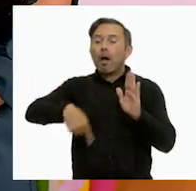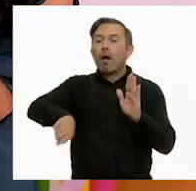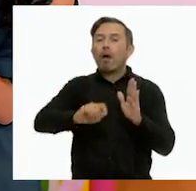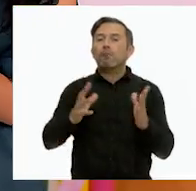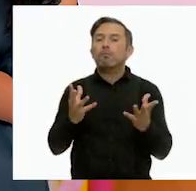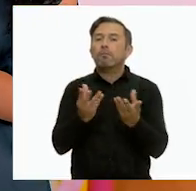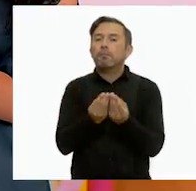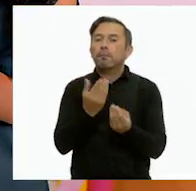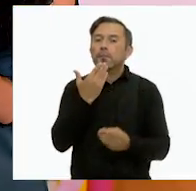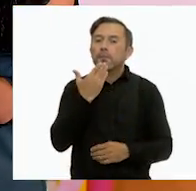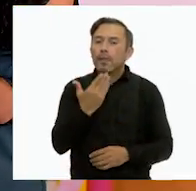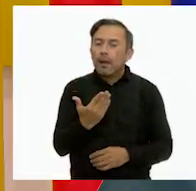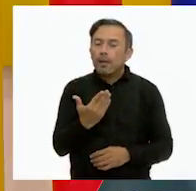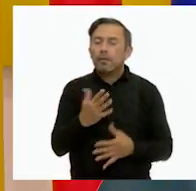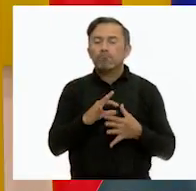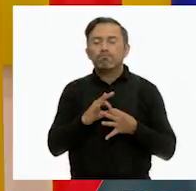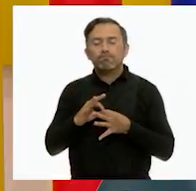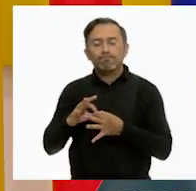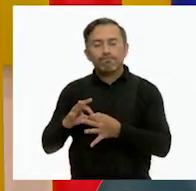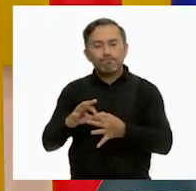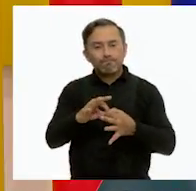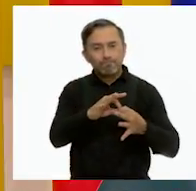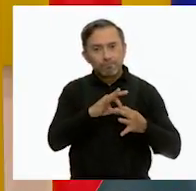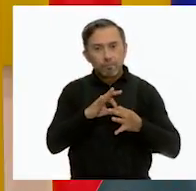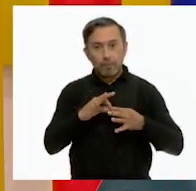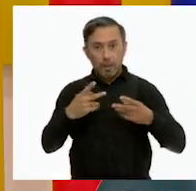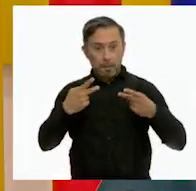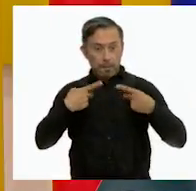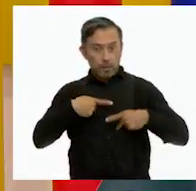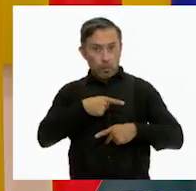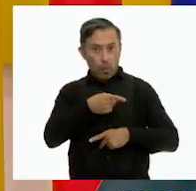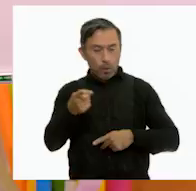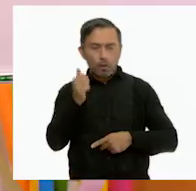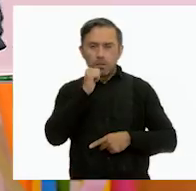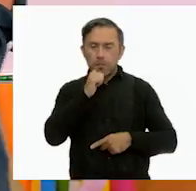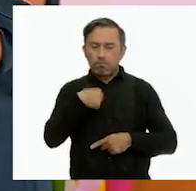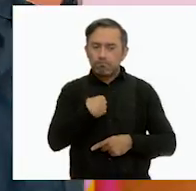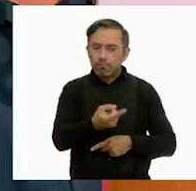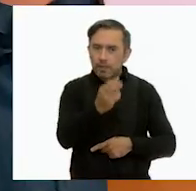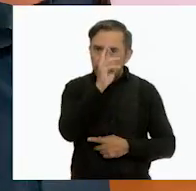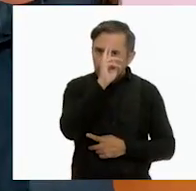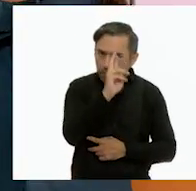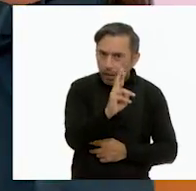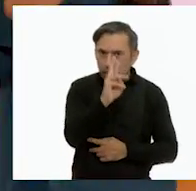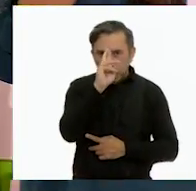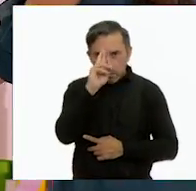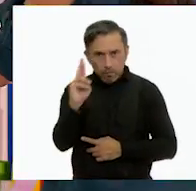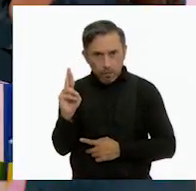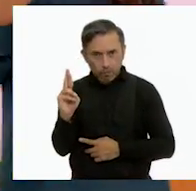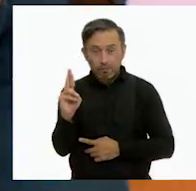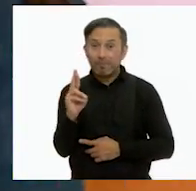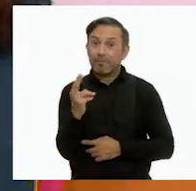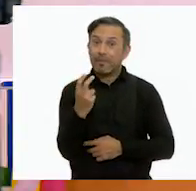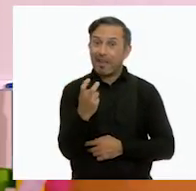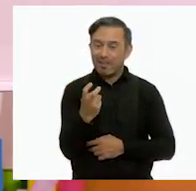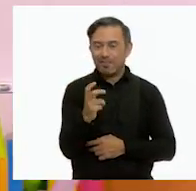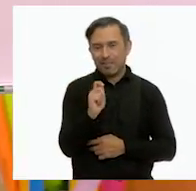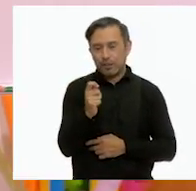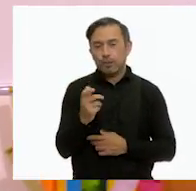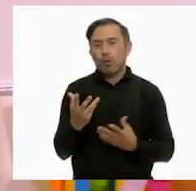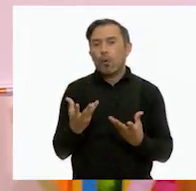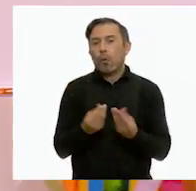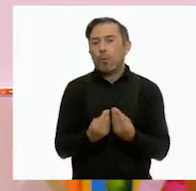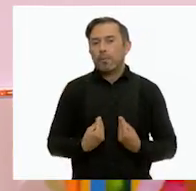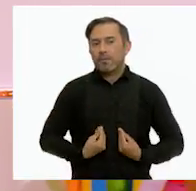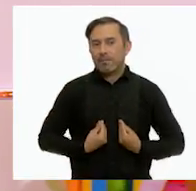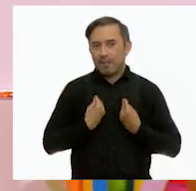relación armónica y de respeto con otros o con el grupo. Okay. Esas son las reglas de convivencia. Lo vamos